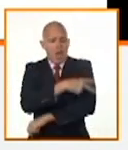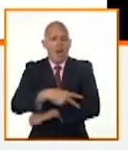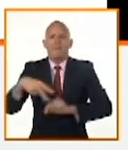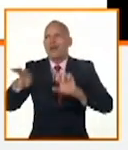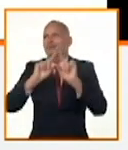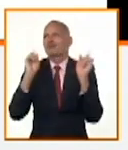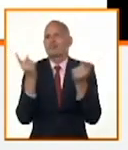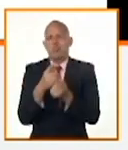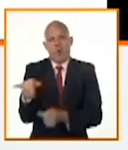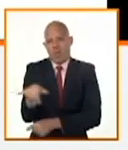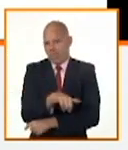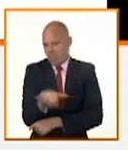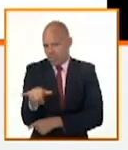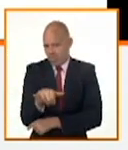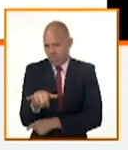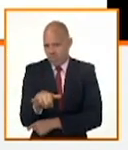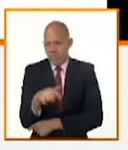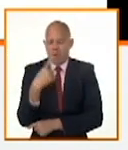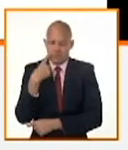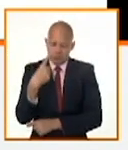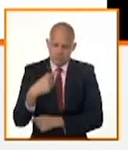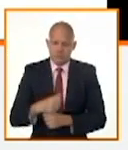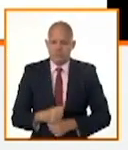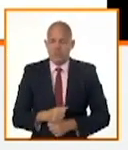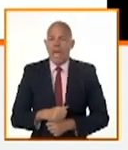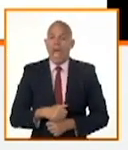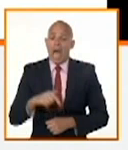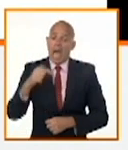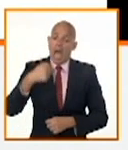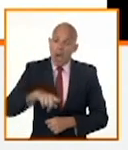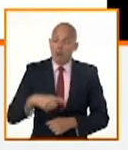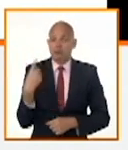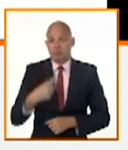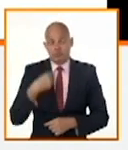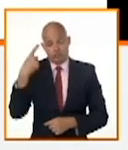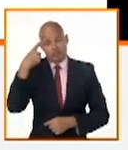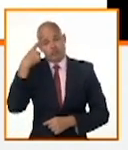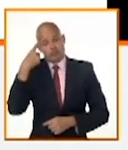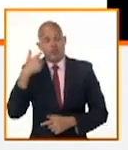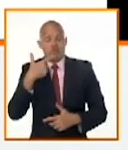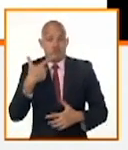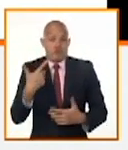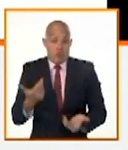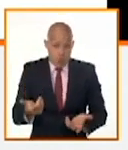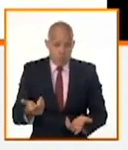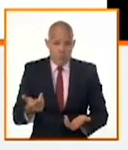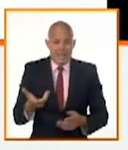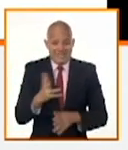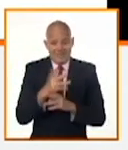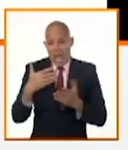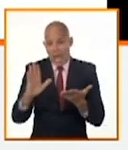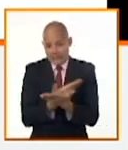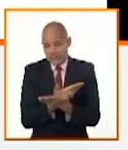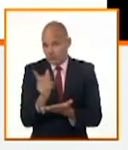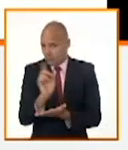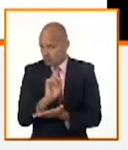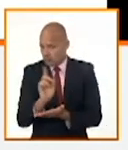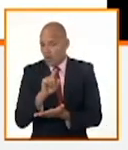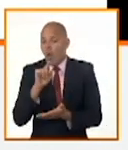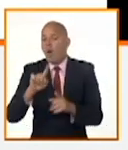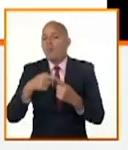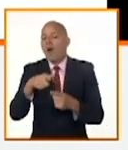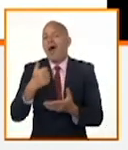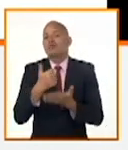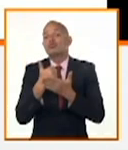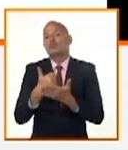quiere decir de que de que ya se vayan a eliminar O sea la necesidad de tener umbral es importante porque lo que va es a proteger al sistema financiero y